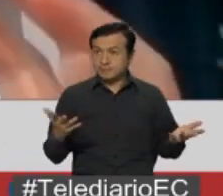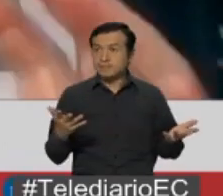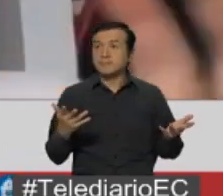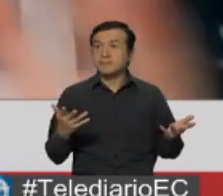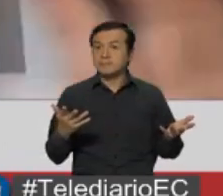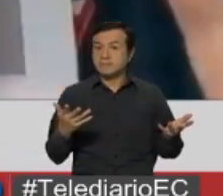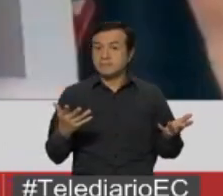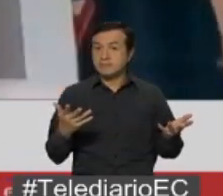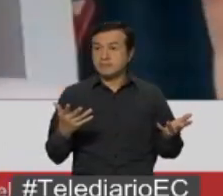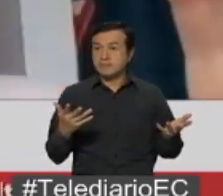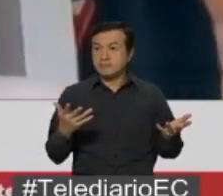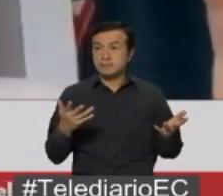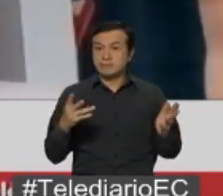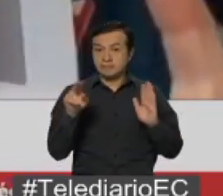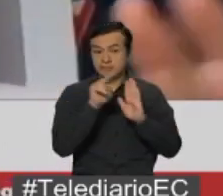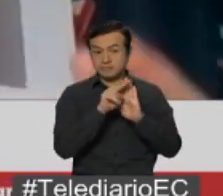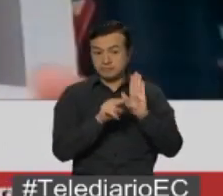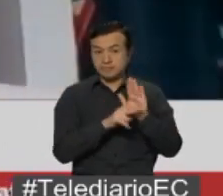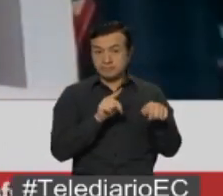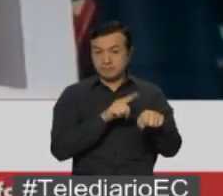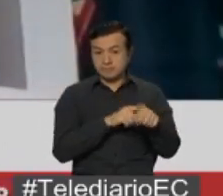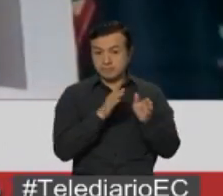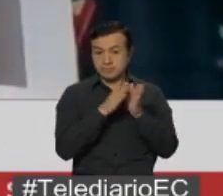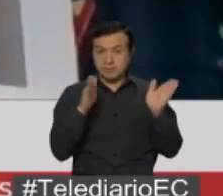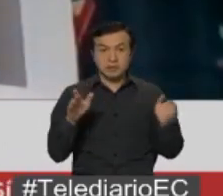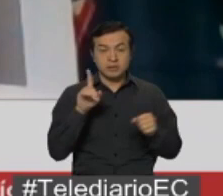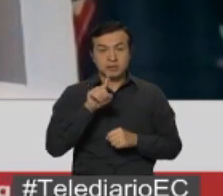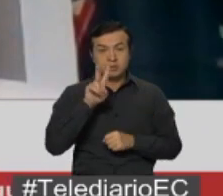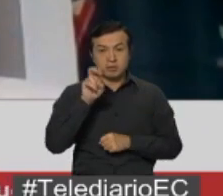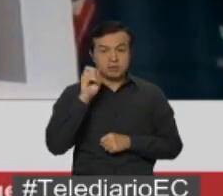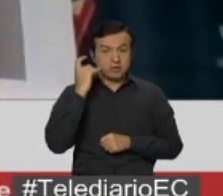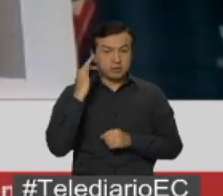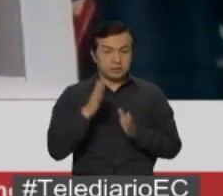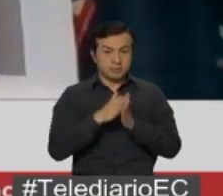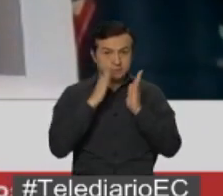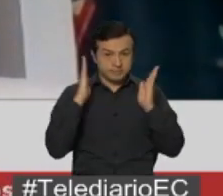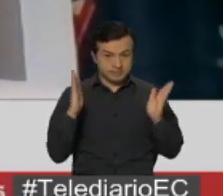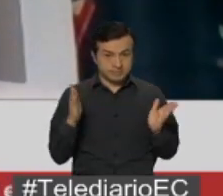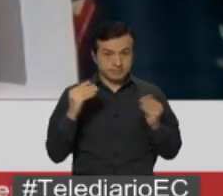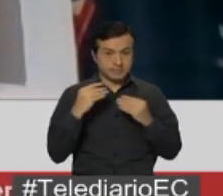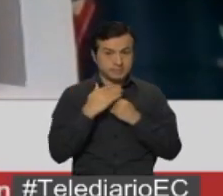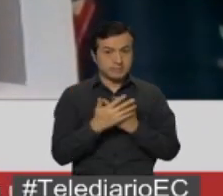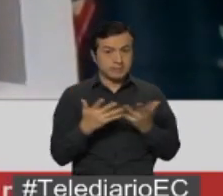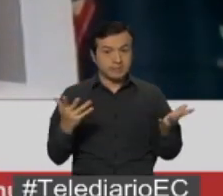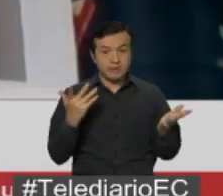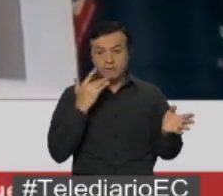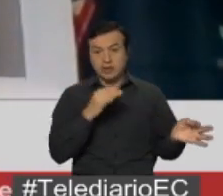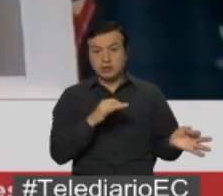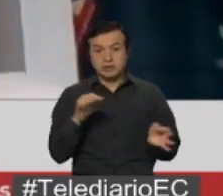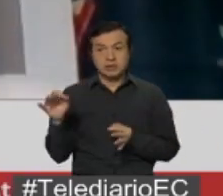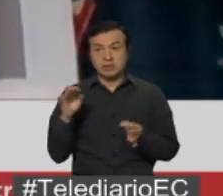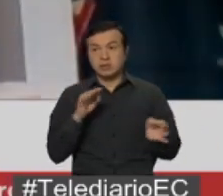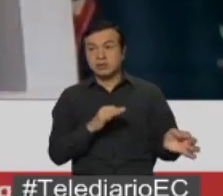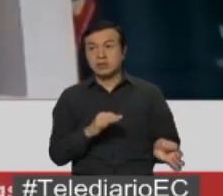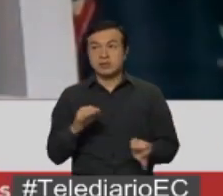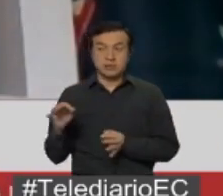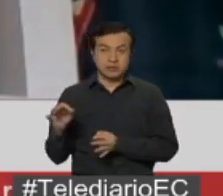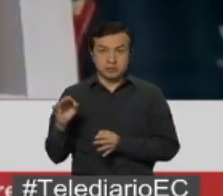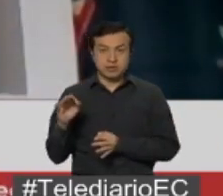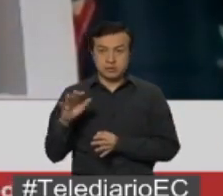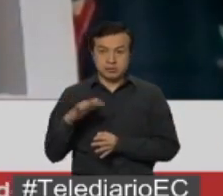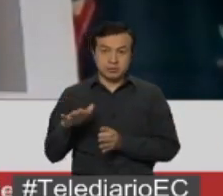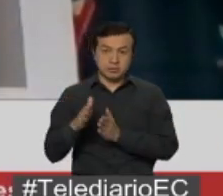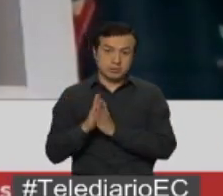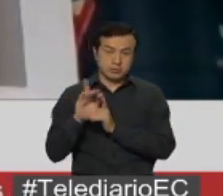la norma tiene una vigencia de 120 días y permite que el diferimiento extraordinario se dé tanto a